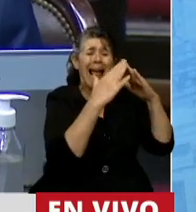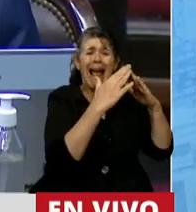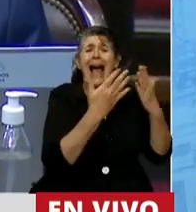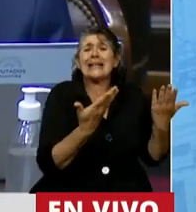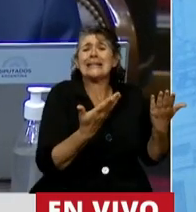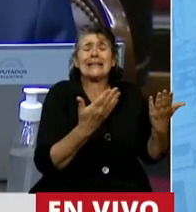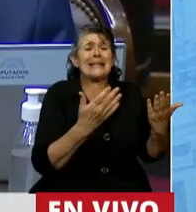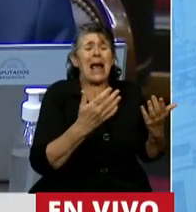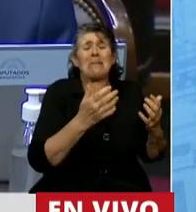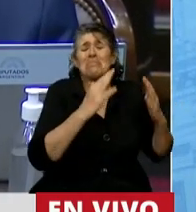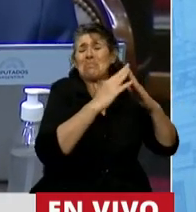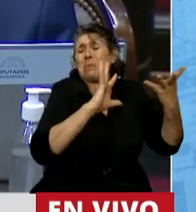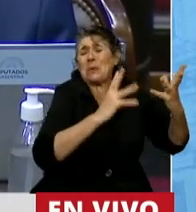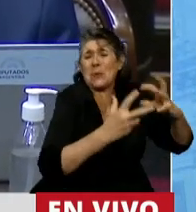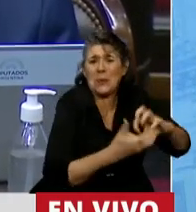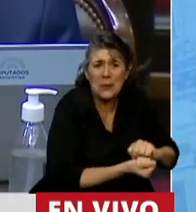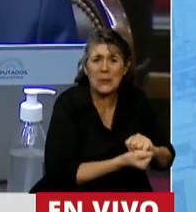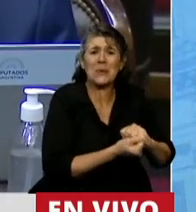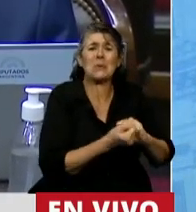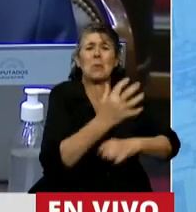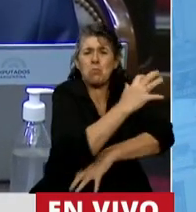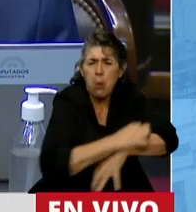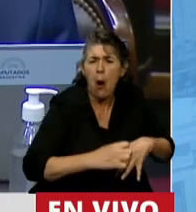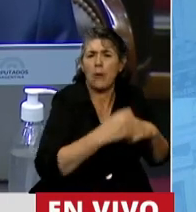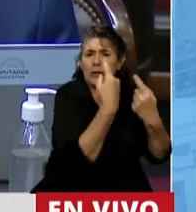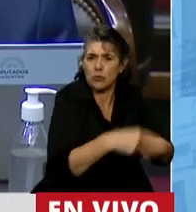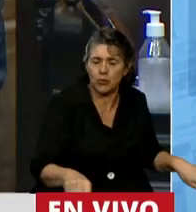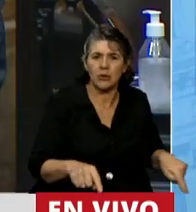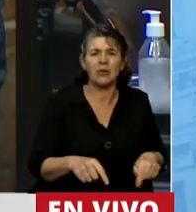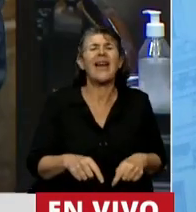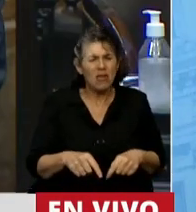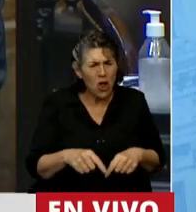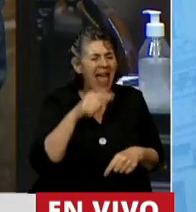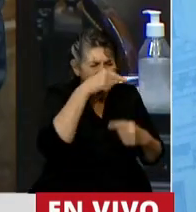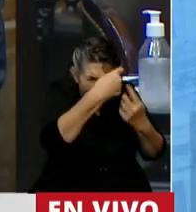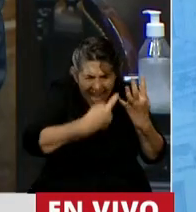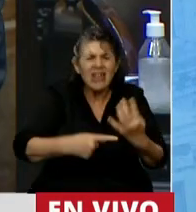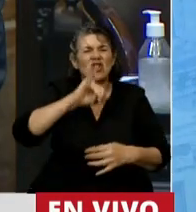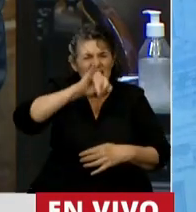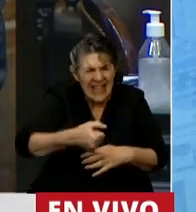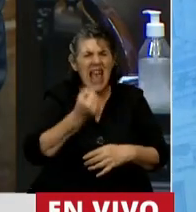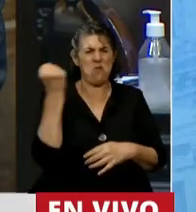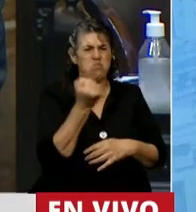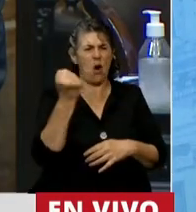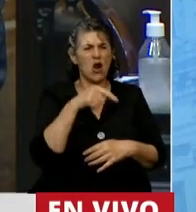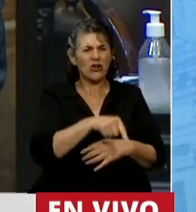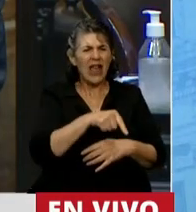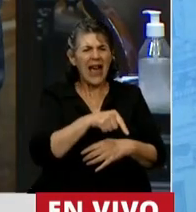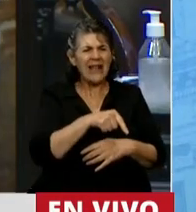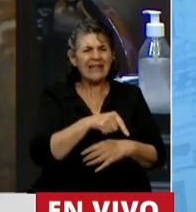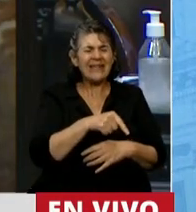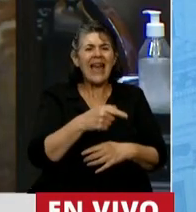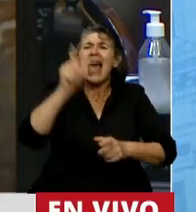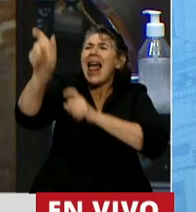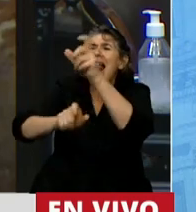etc. No habría que empezar por ahí, señor presidente. La gente afuera está lidiando con otro tipo